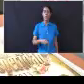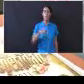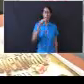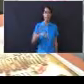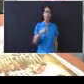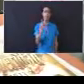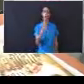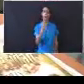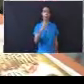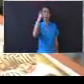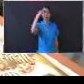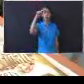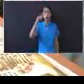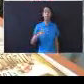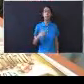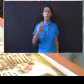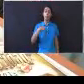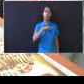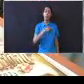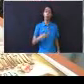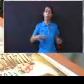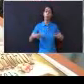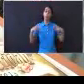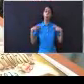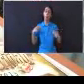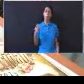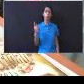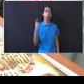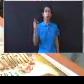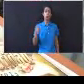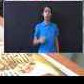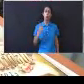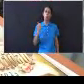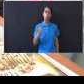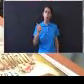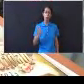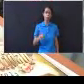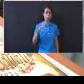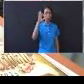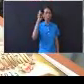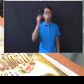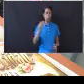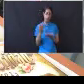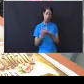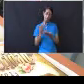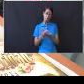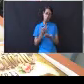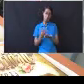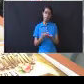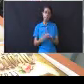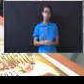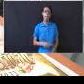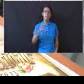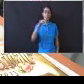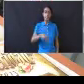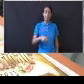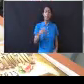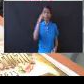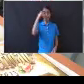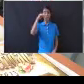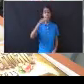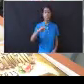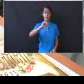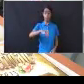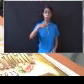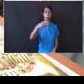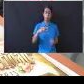que nosotros vivimos son buenos, porque hay una porción en la Biblia que dice, este es el día que Jehová ha hecho. Y este es